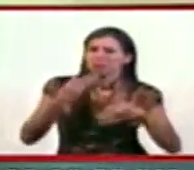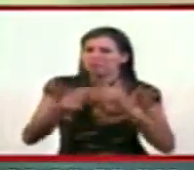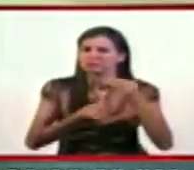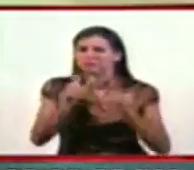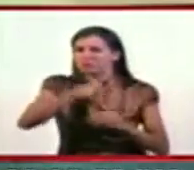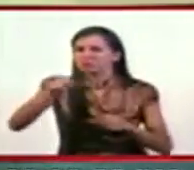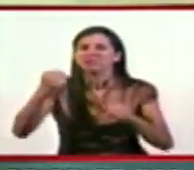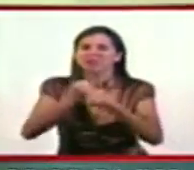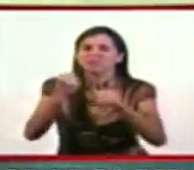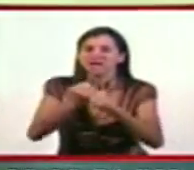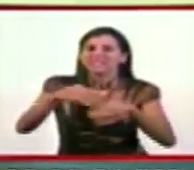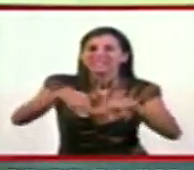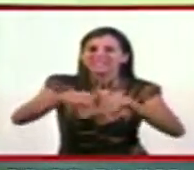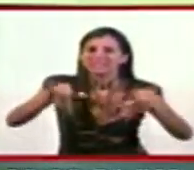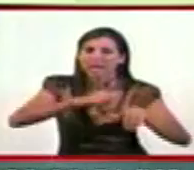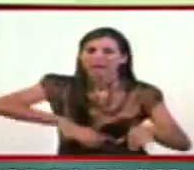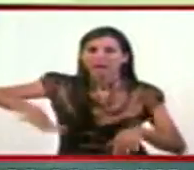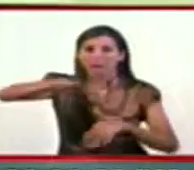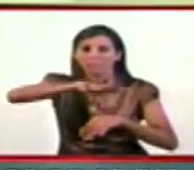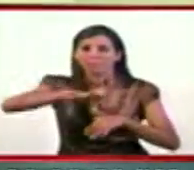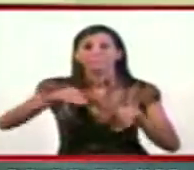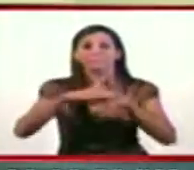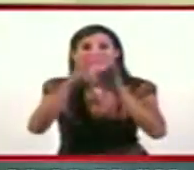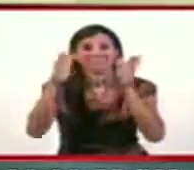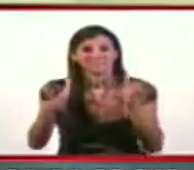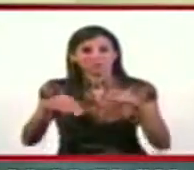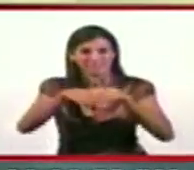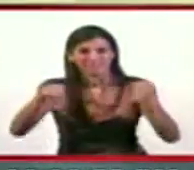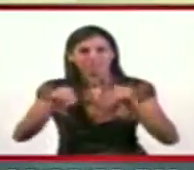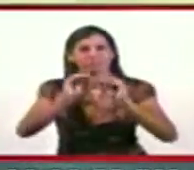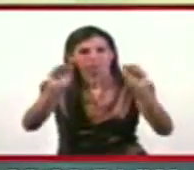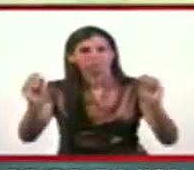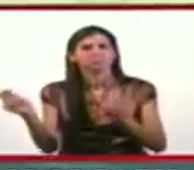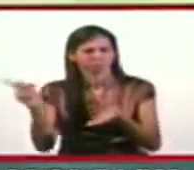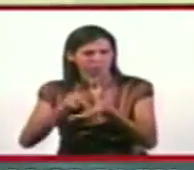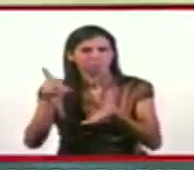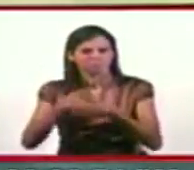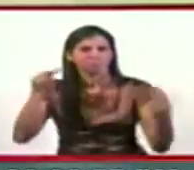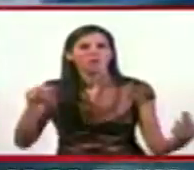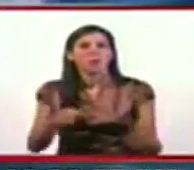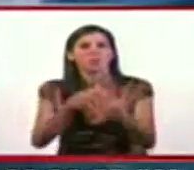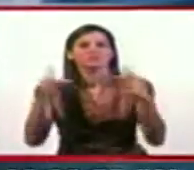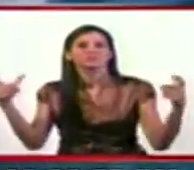en cada una de sus localidades, el ministro Iván Gil hizo un llamado a participar en estos encuentros.